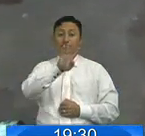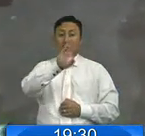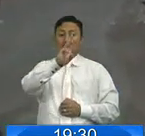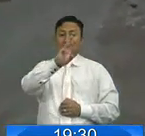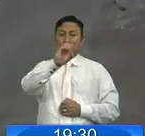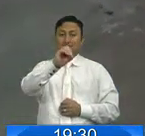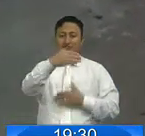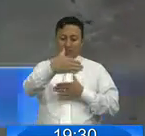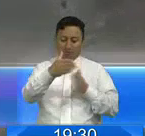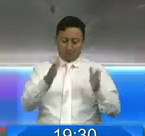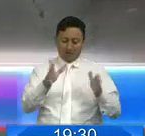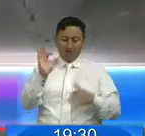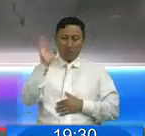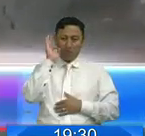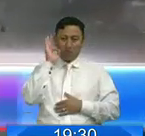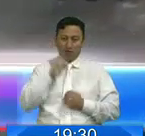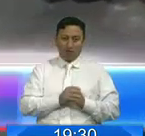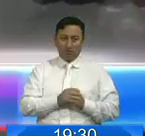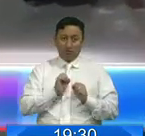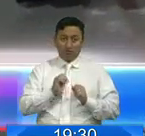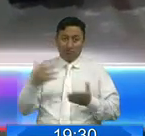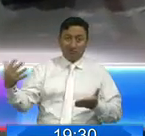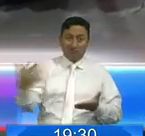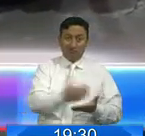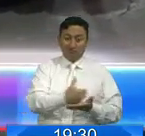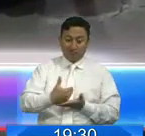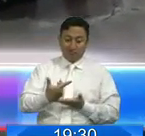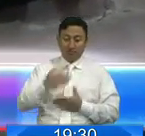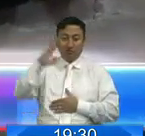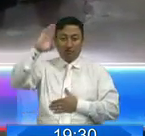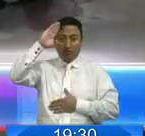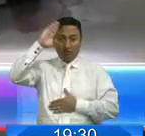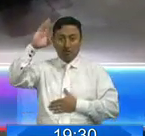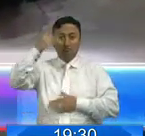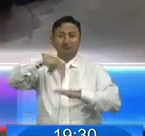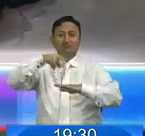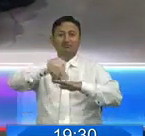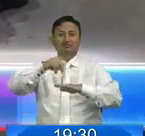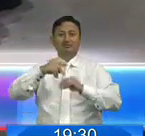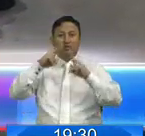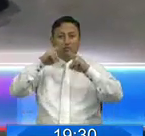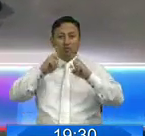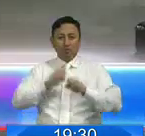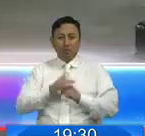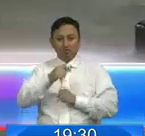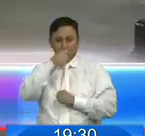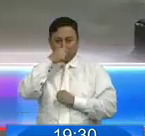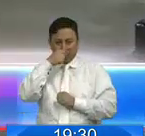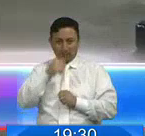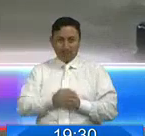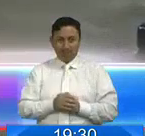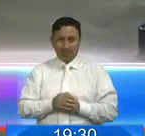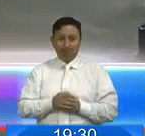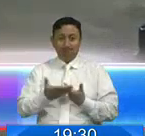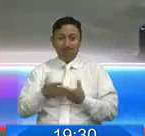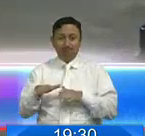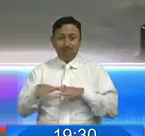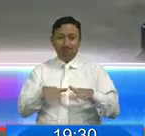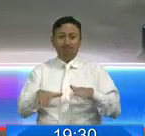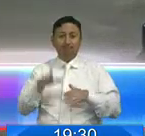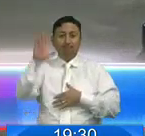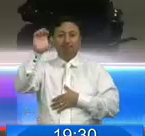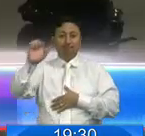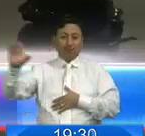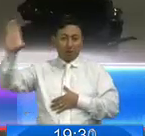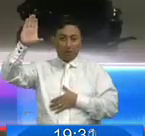460 paquetes de marihuana fueron decomisados por agentes de la Unidad de Inteligencia Antinarcóticos con coordinación